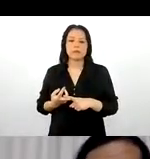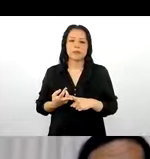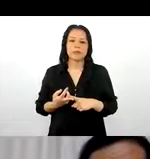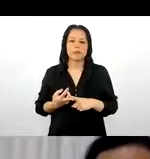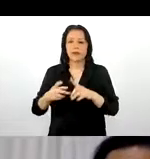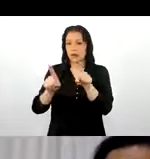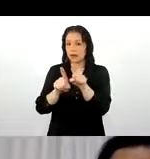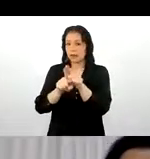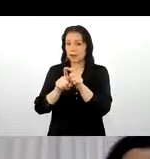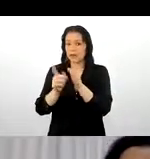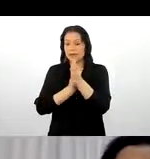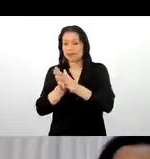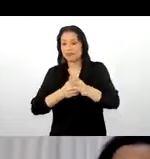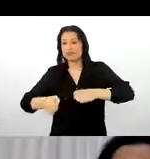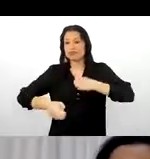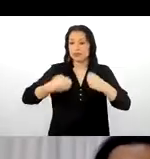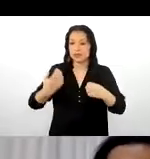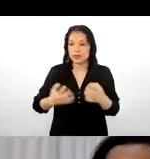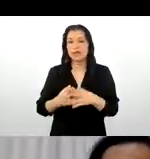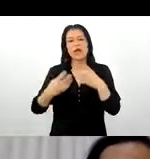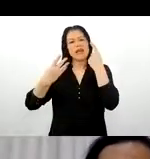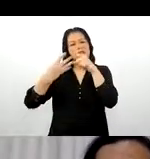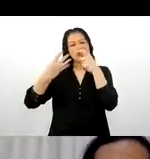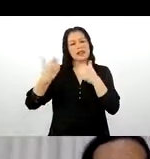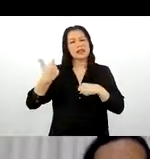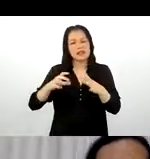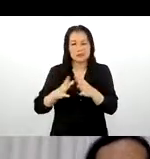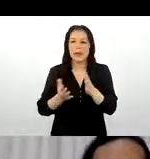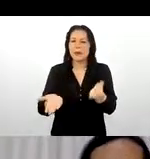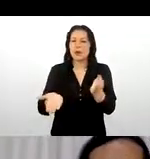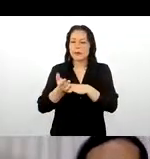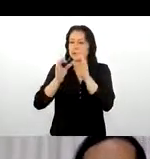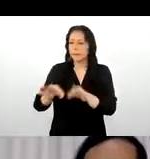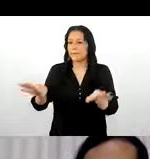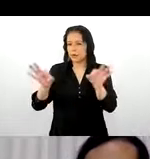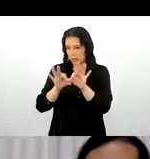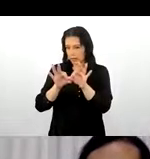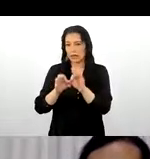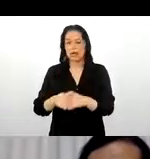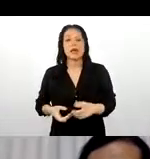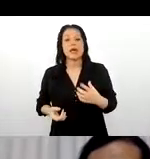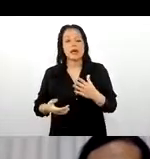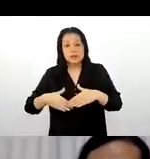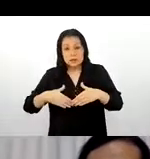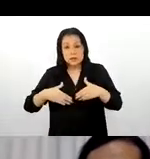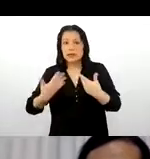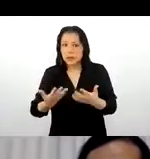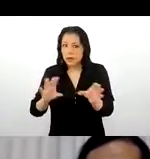Incluso de aventura. Entonces, una gama de actividades que lo más importante es que no solamente puede hacer que el